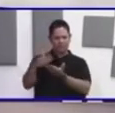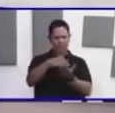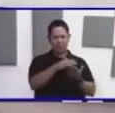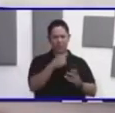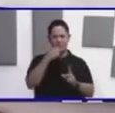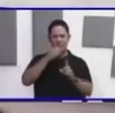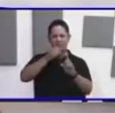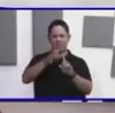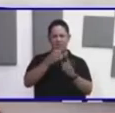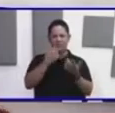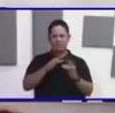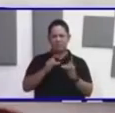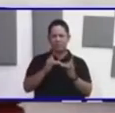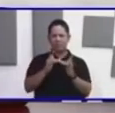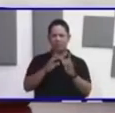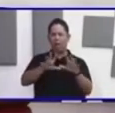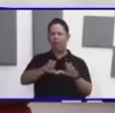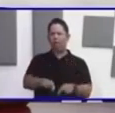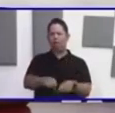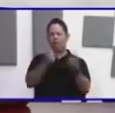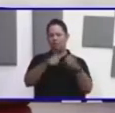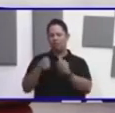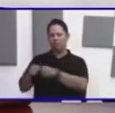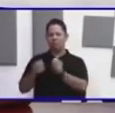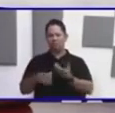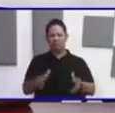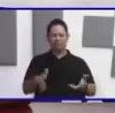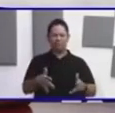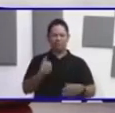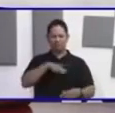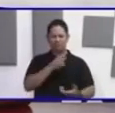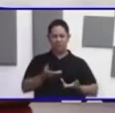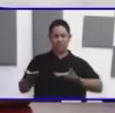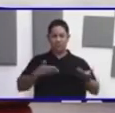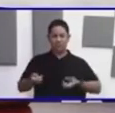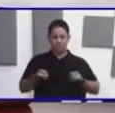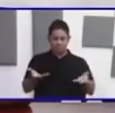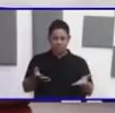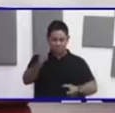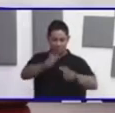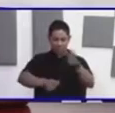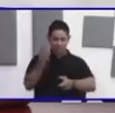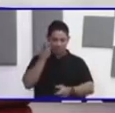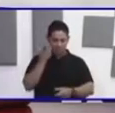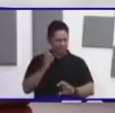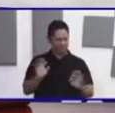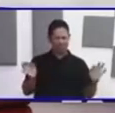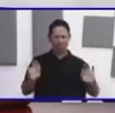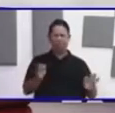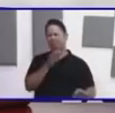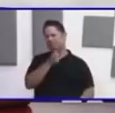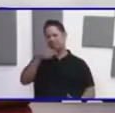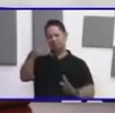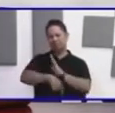levantadas por una tabla o separadas por cualquier situación, como para poder prestar un servicio como no merece la población. Yo siempre dije que